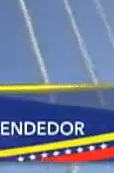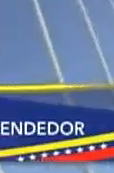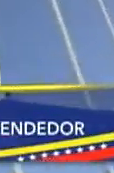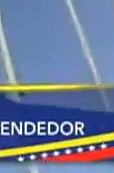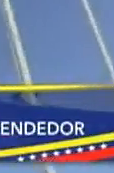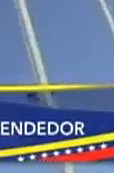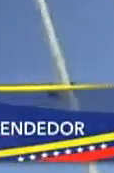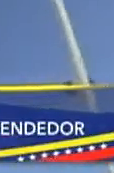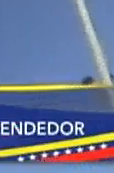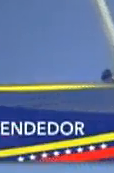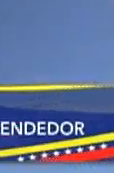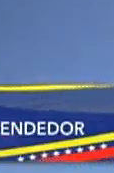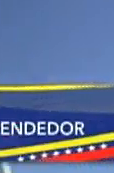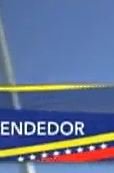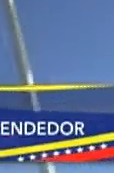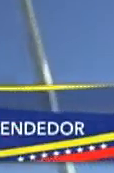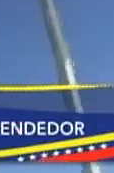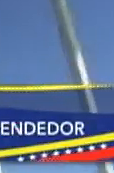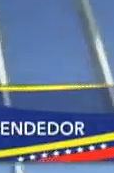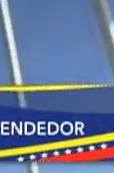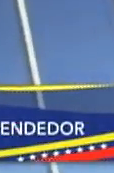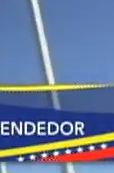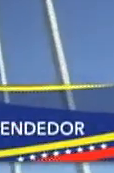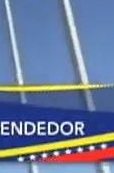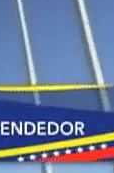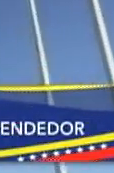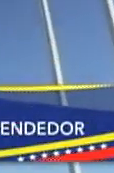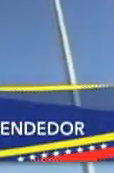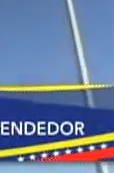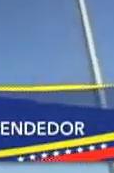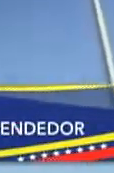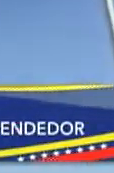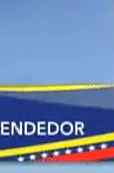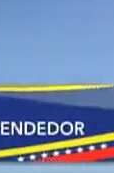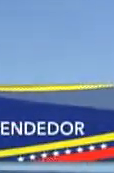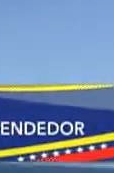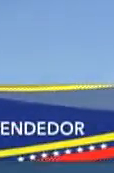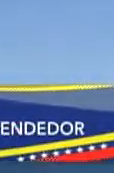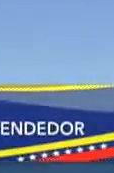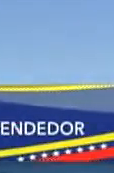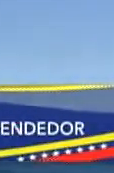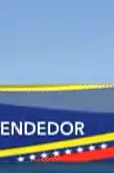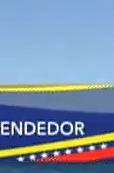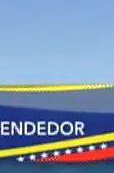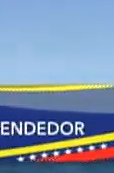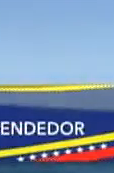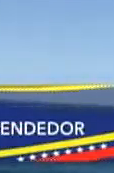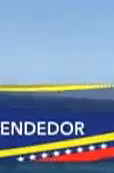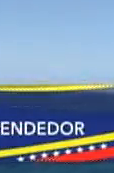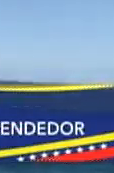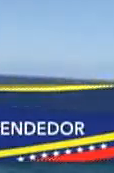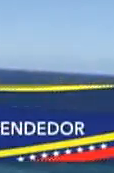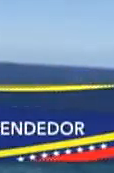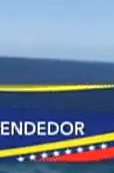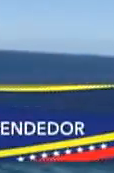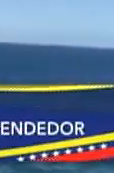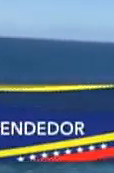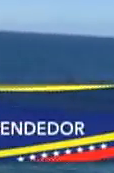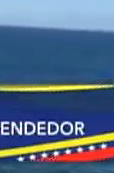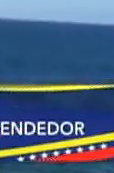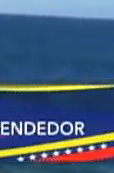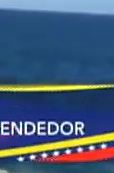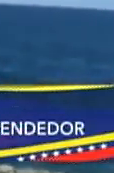evaluar la creación de una cartera para los emprendedores de todo el territorio nacional, dando de esta manera la